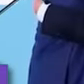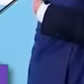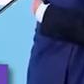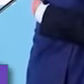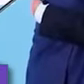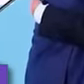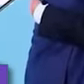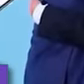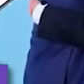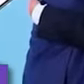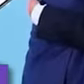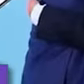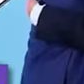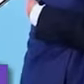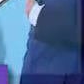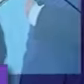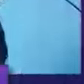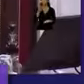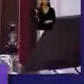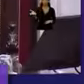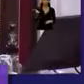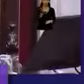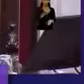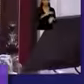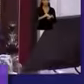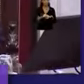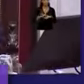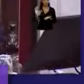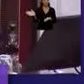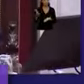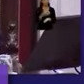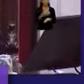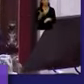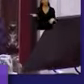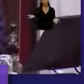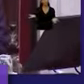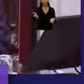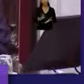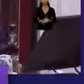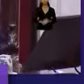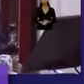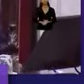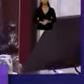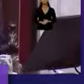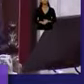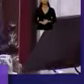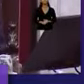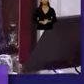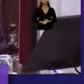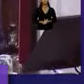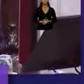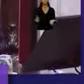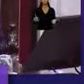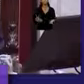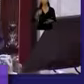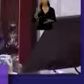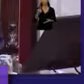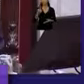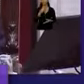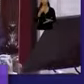jubilado de 35 mil pesos, el laburante de 50, 60 mil pesos, digamos, esa gente necesita que